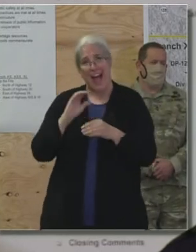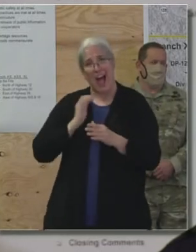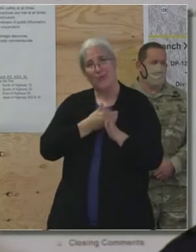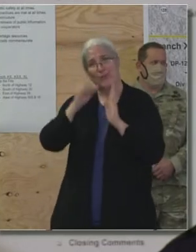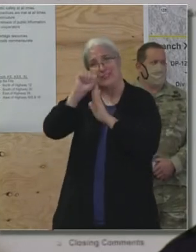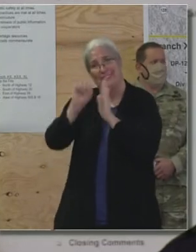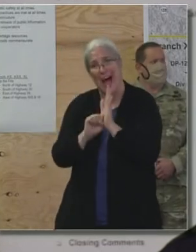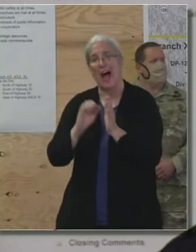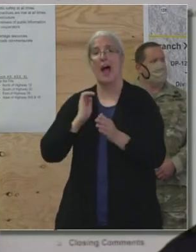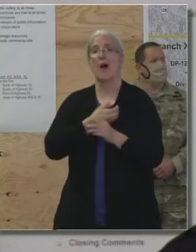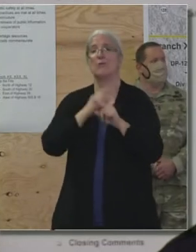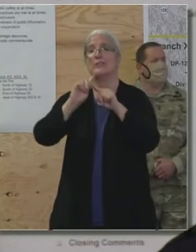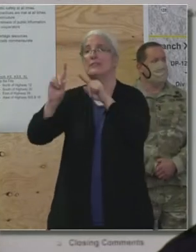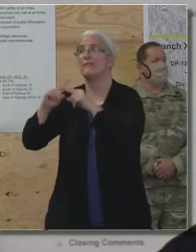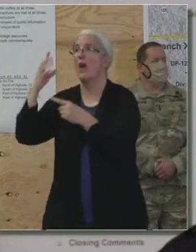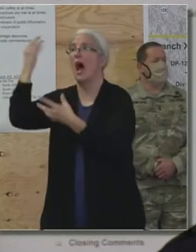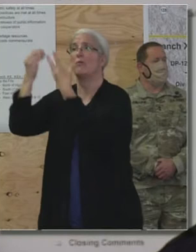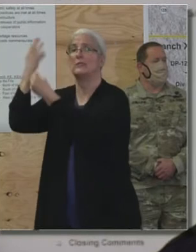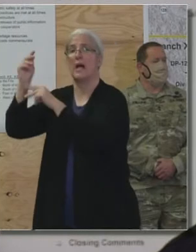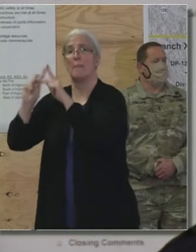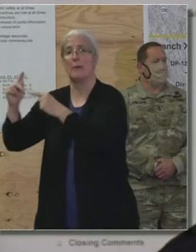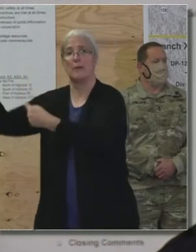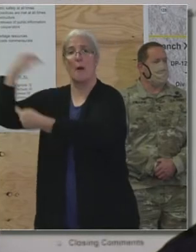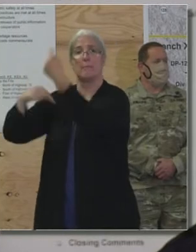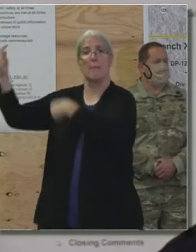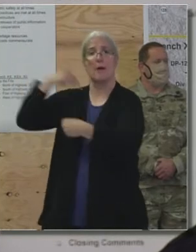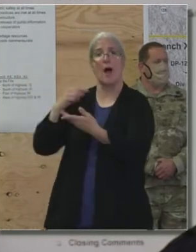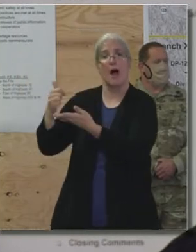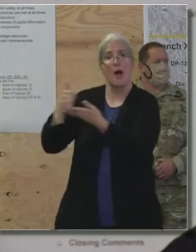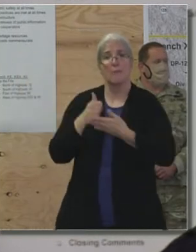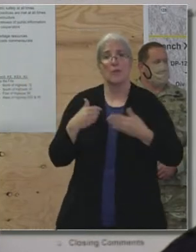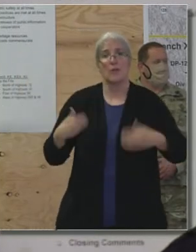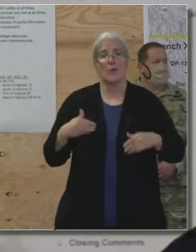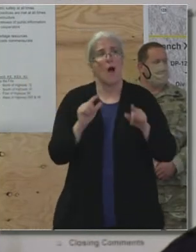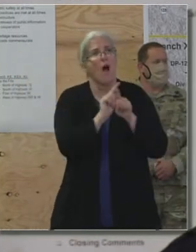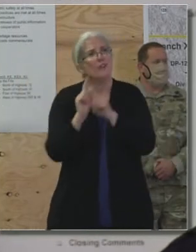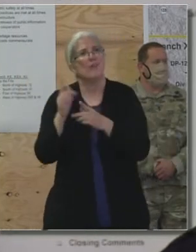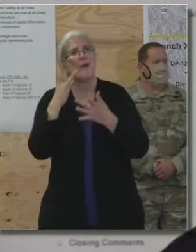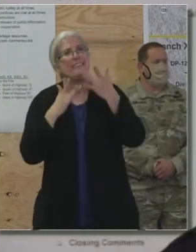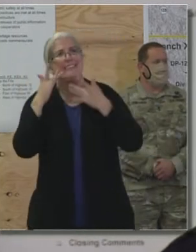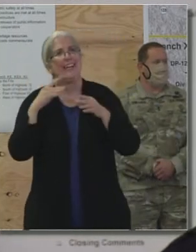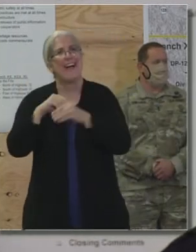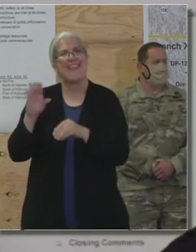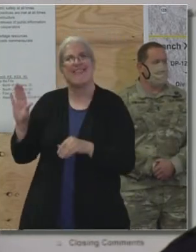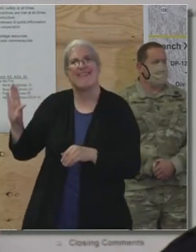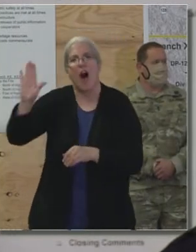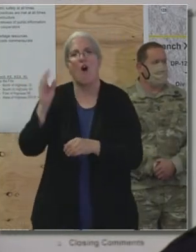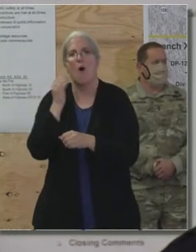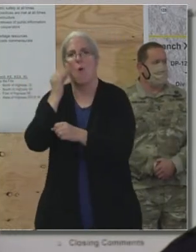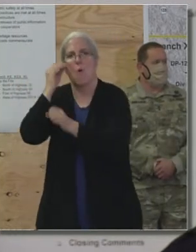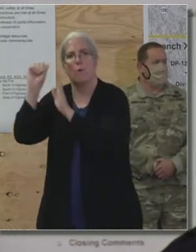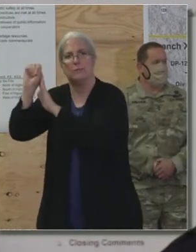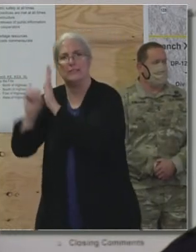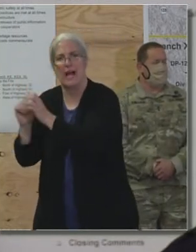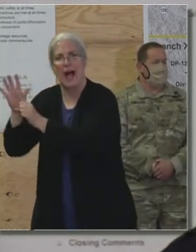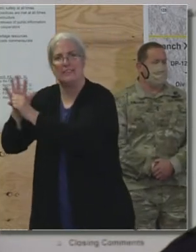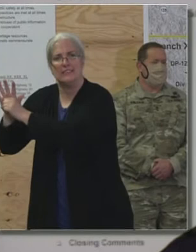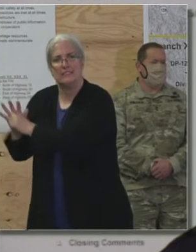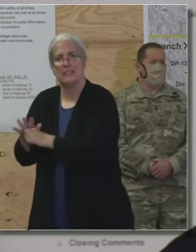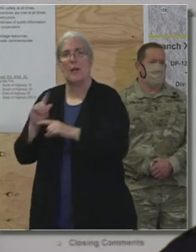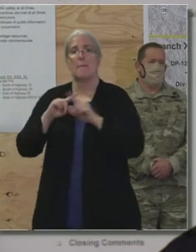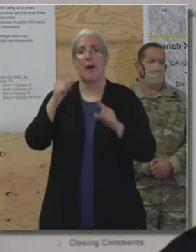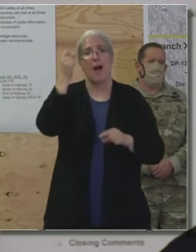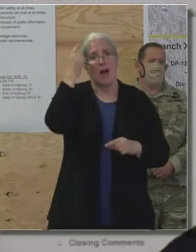la ayuda mutua que tenemos que enviar fuera del estado de california también ha sido estirado hasta su límite sin embargo este